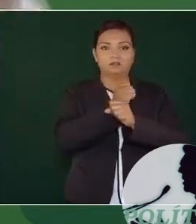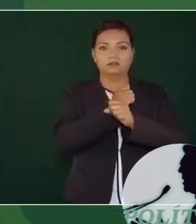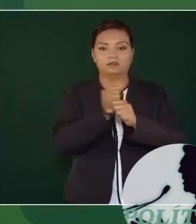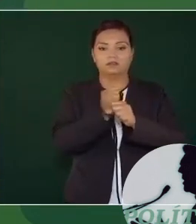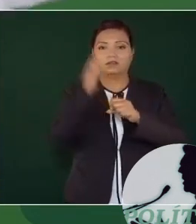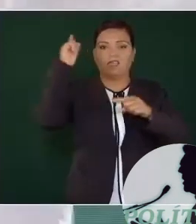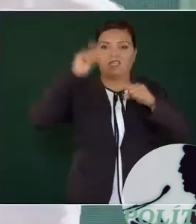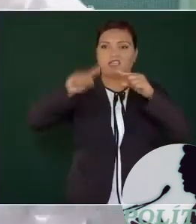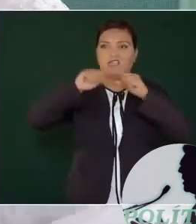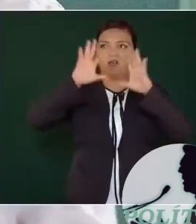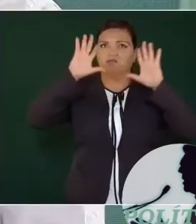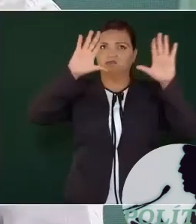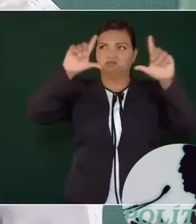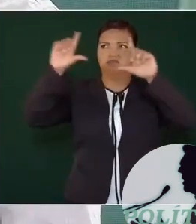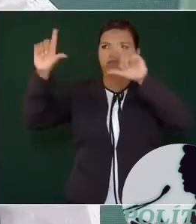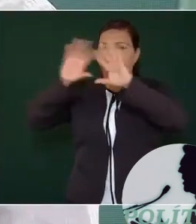a quitarle sus mantas,